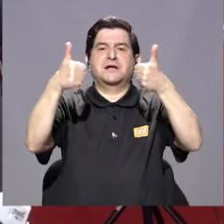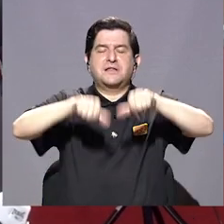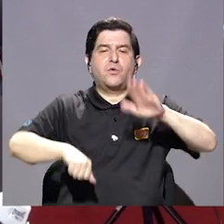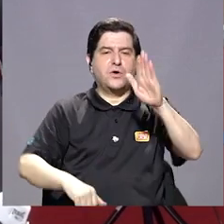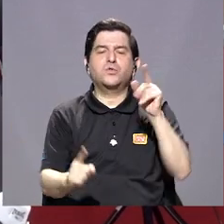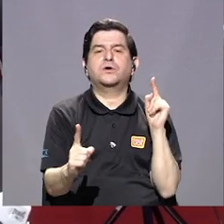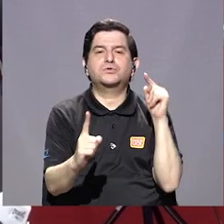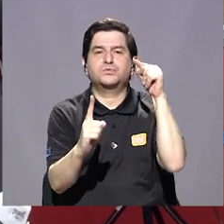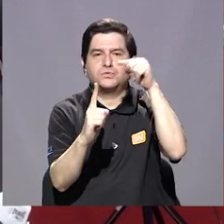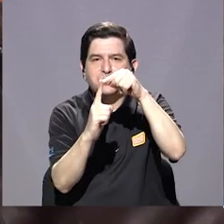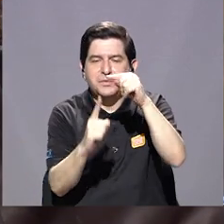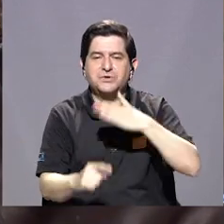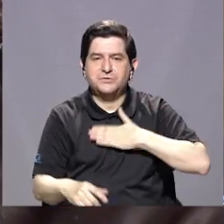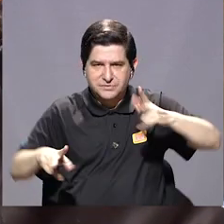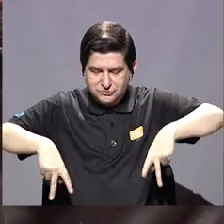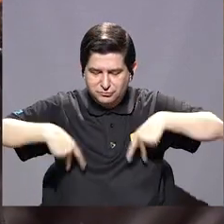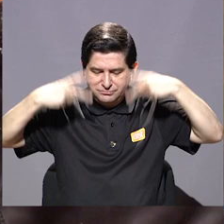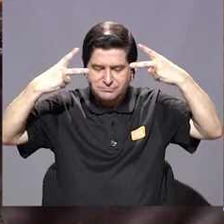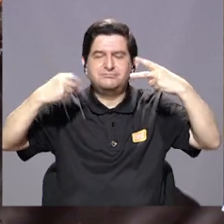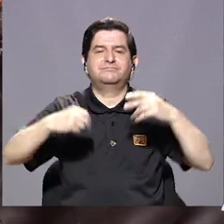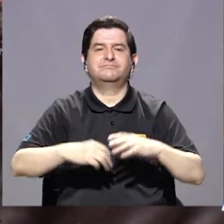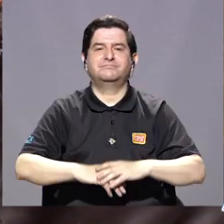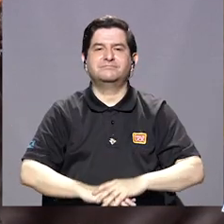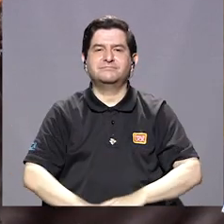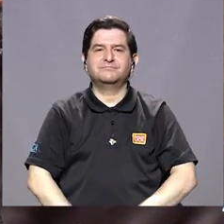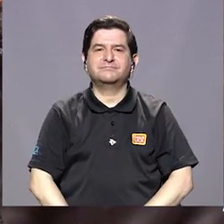propósito que Él tenía para mi vida. Y